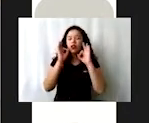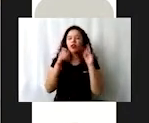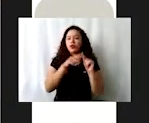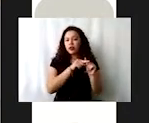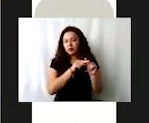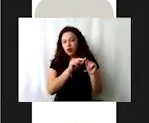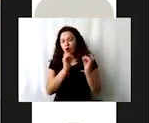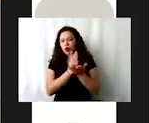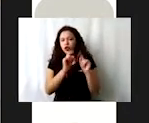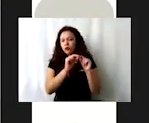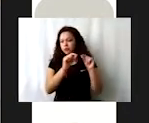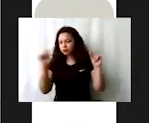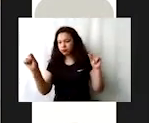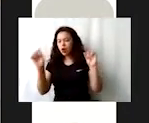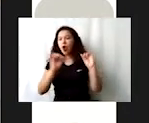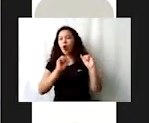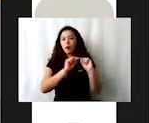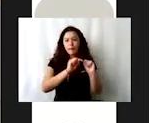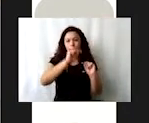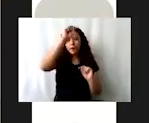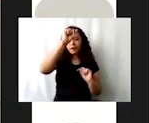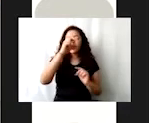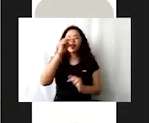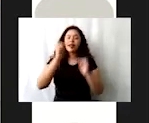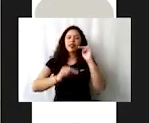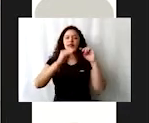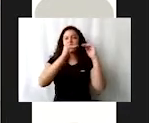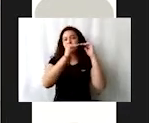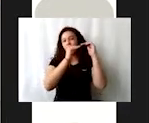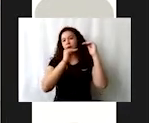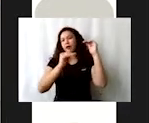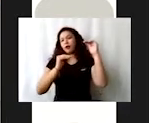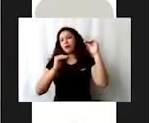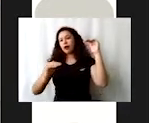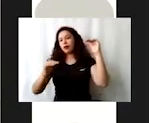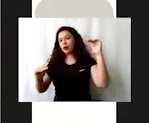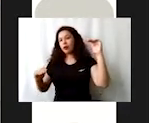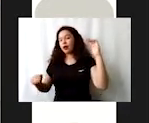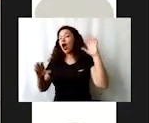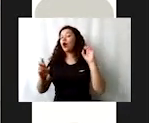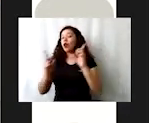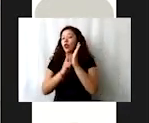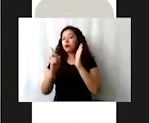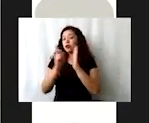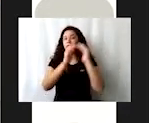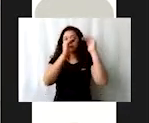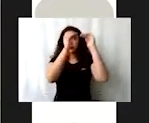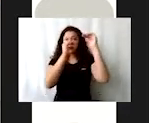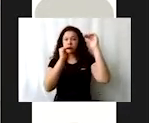vertical y, por supuesto, son niveles jerárquicos o por departamento, ¿verdad? Entonces, pasamos